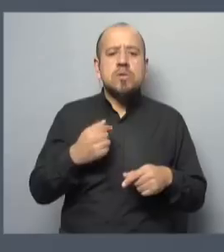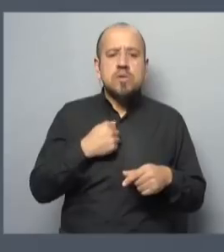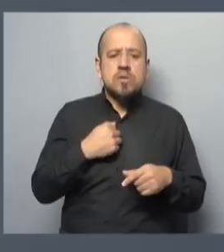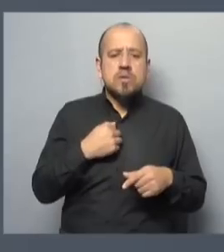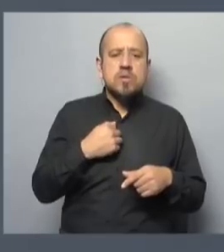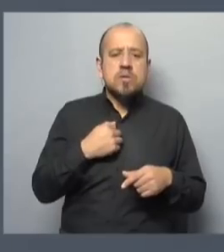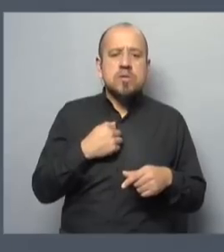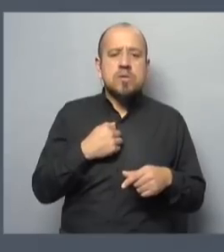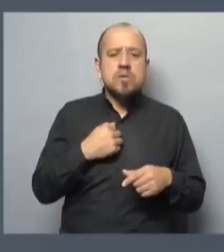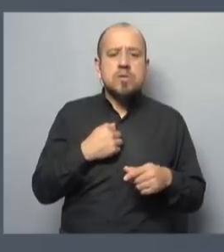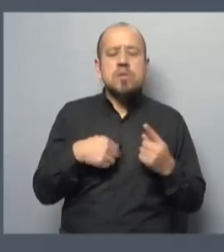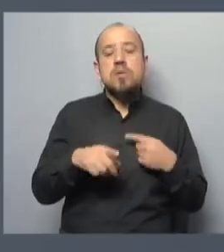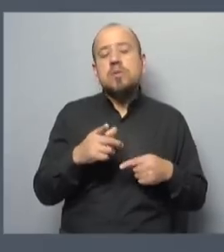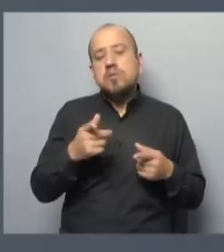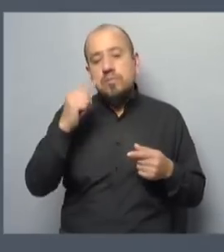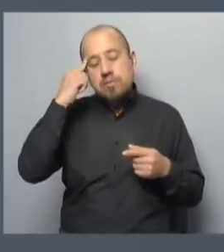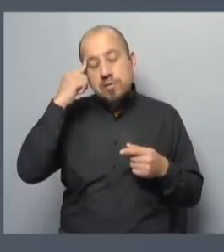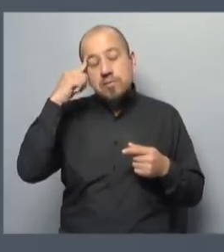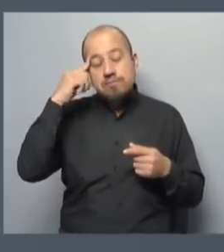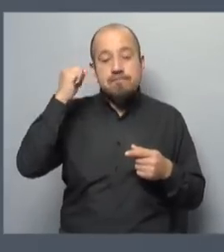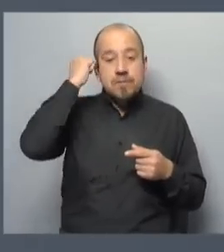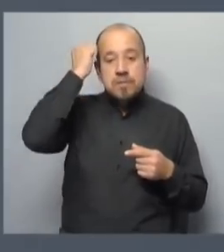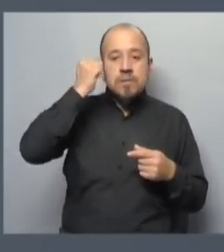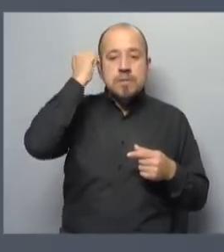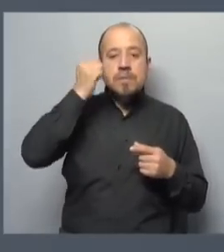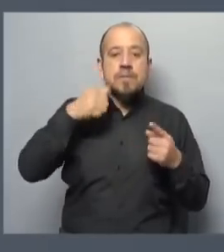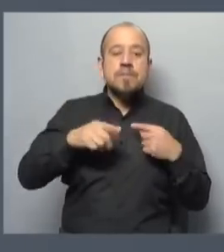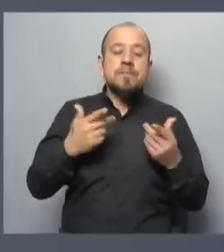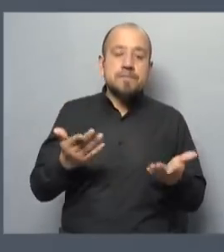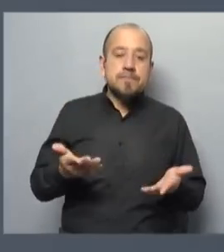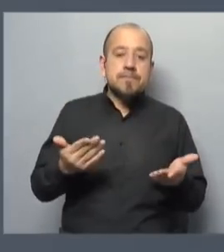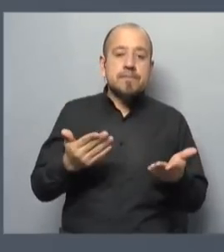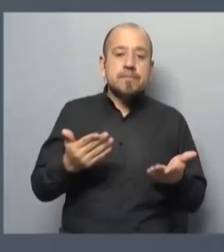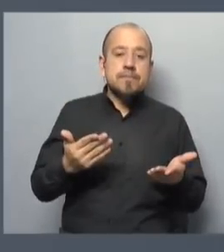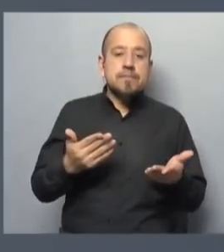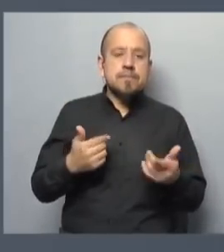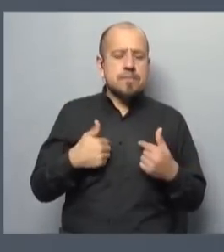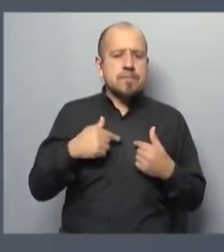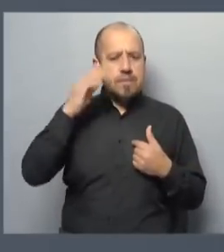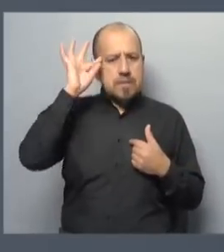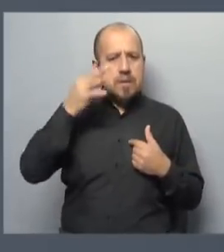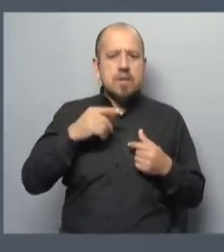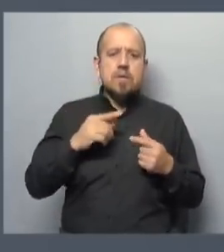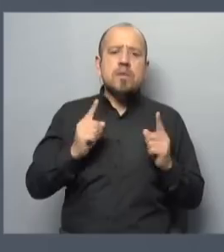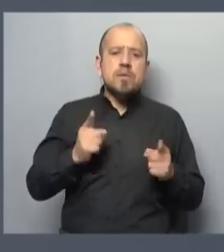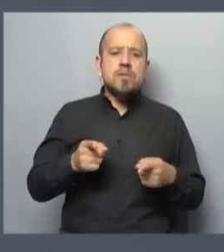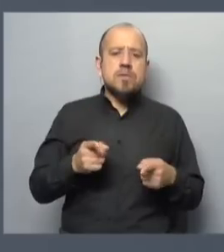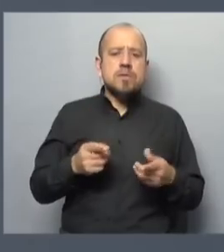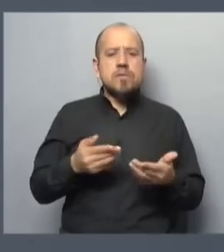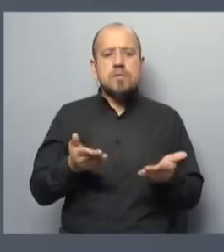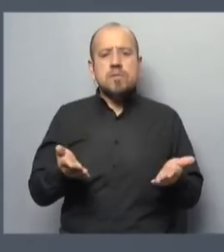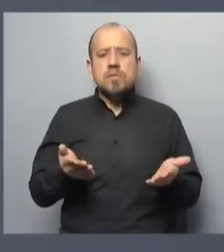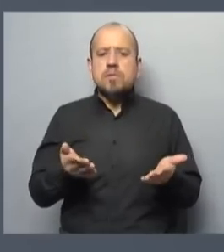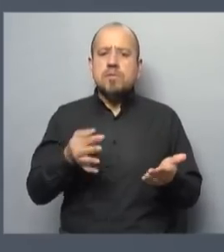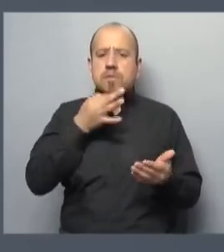sigo siendo un mayor romántico de esto del fútbol y soy parte de esto creo que por ahí también viene la cosa de si